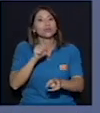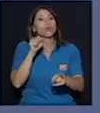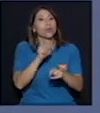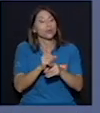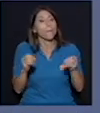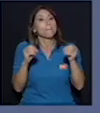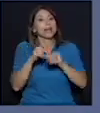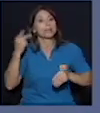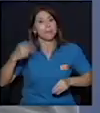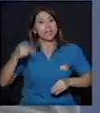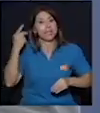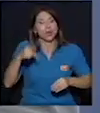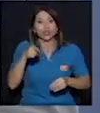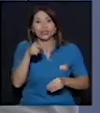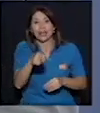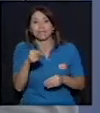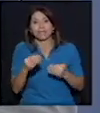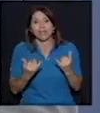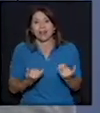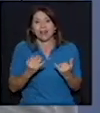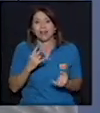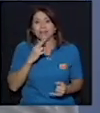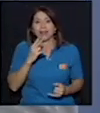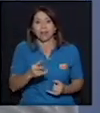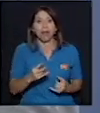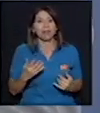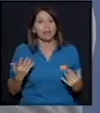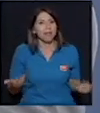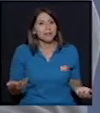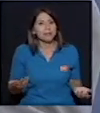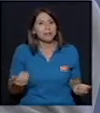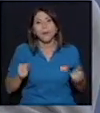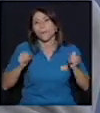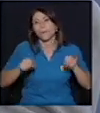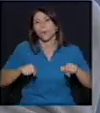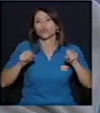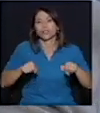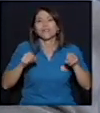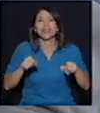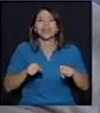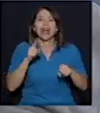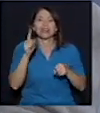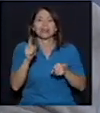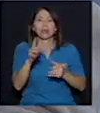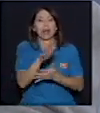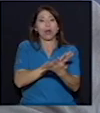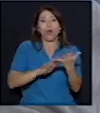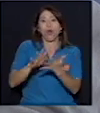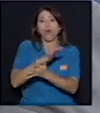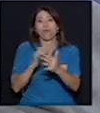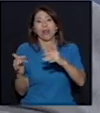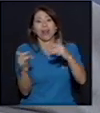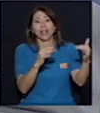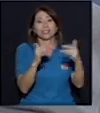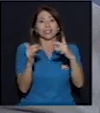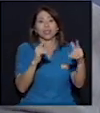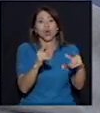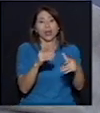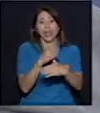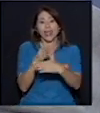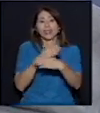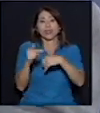más peligroso de todos en la realidad, es la posibilidad de una conflagración entre los países que tienen los